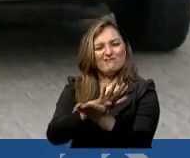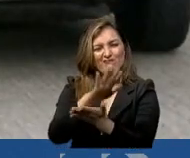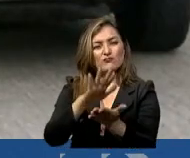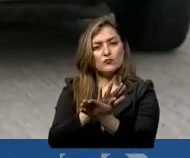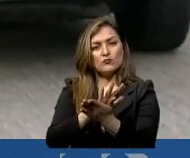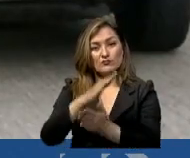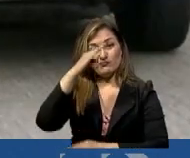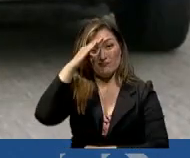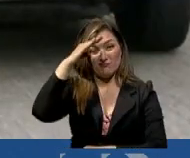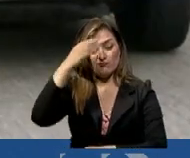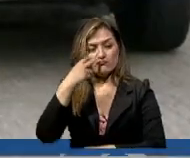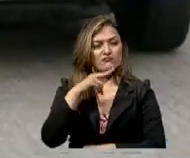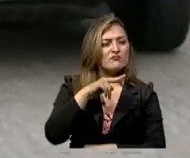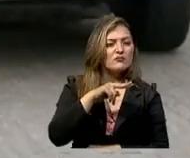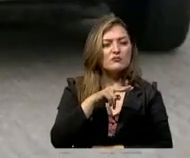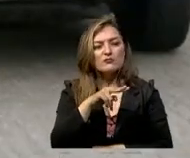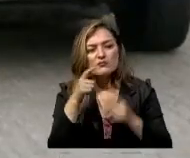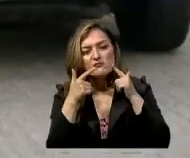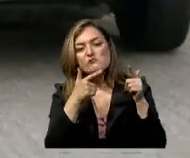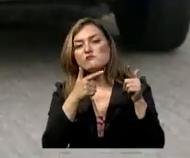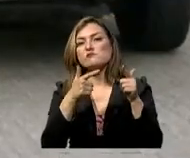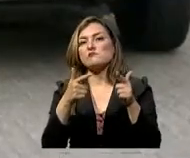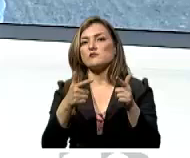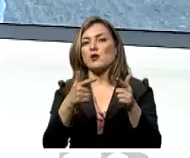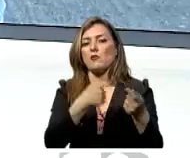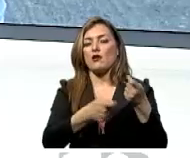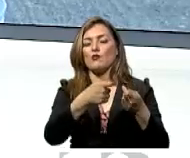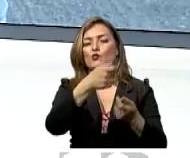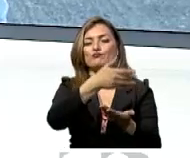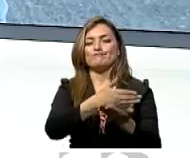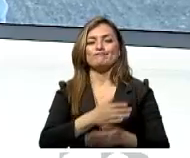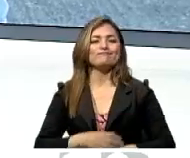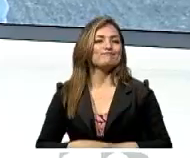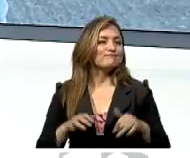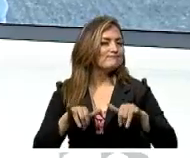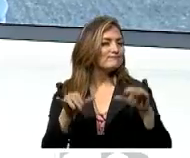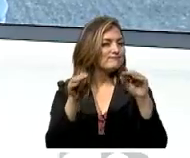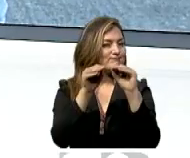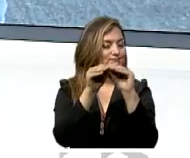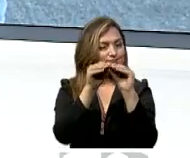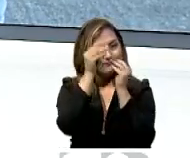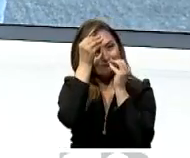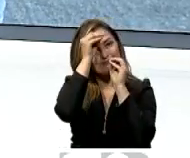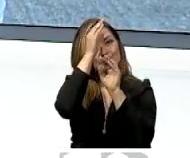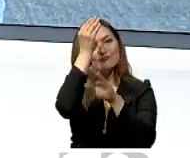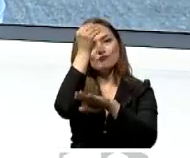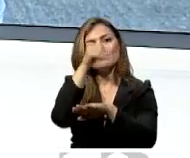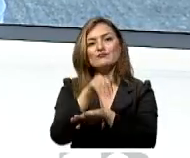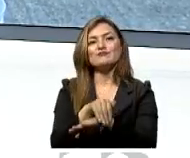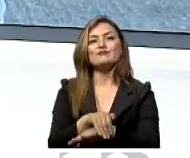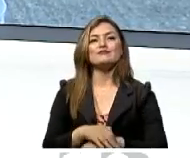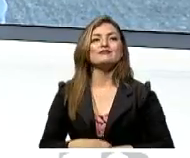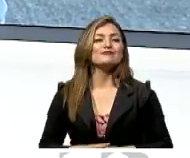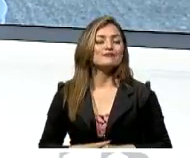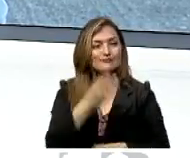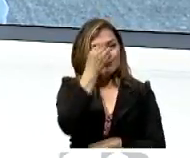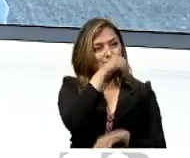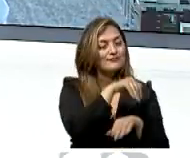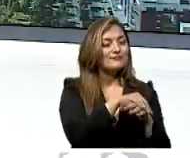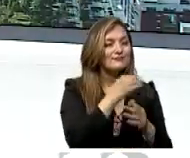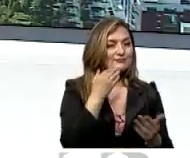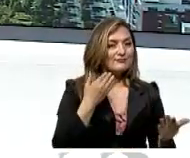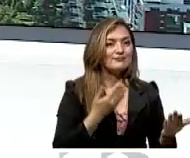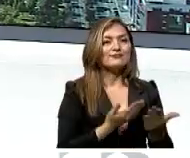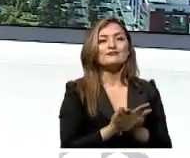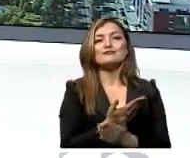educativos para evitar casos de consumo y expendio de drogas. Retornamos a estudios con más información. Buenas tardes. Buenas tardes también para